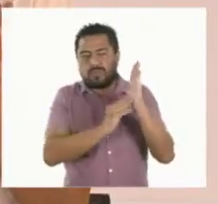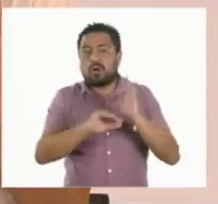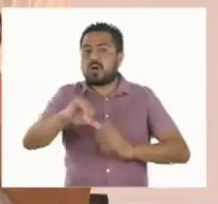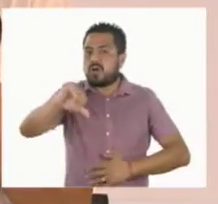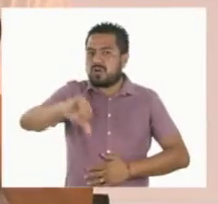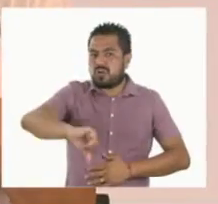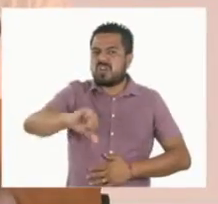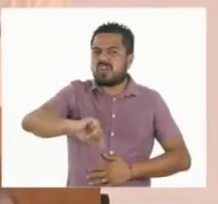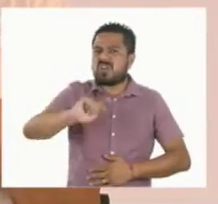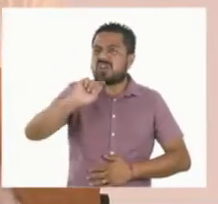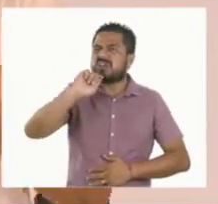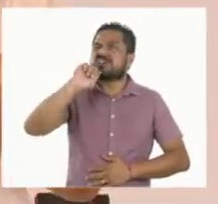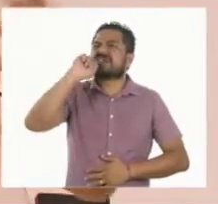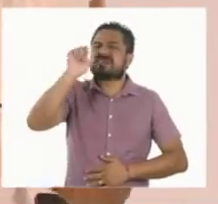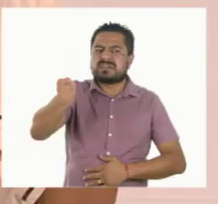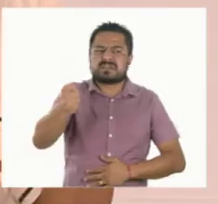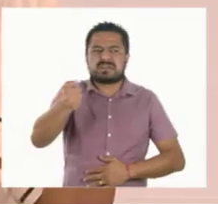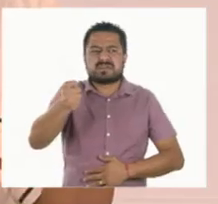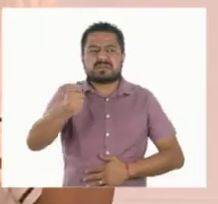que vimos fue